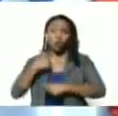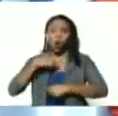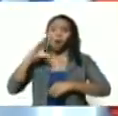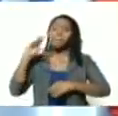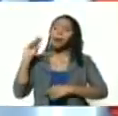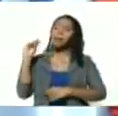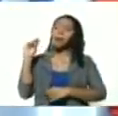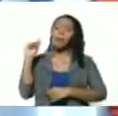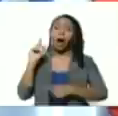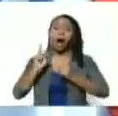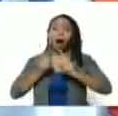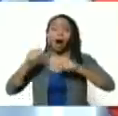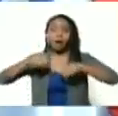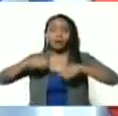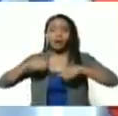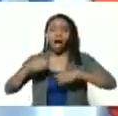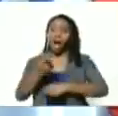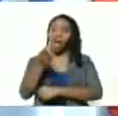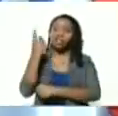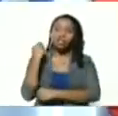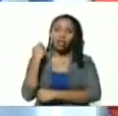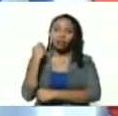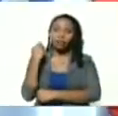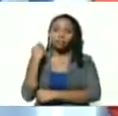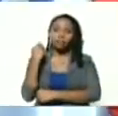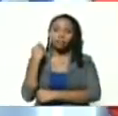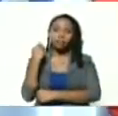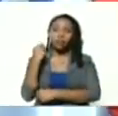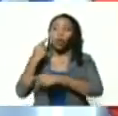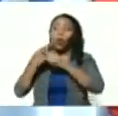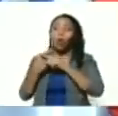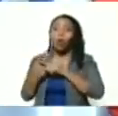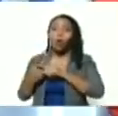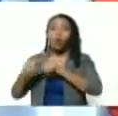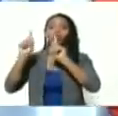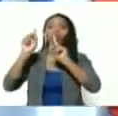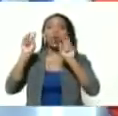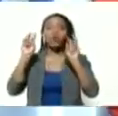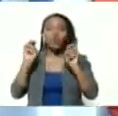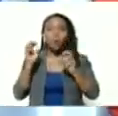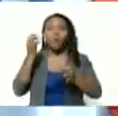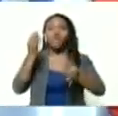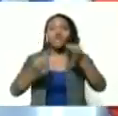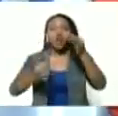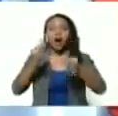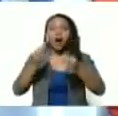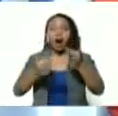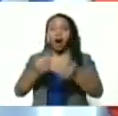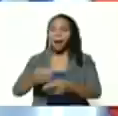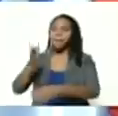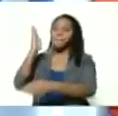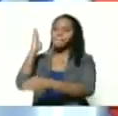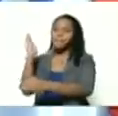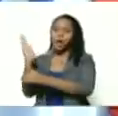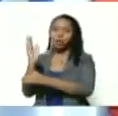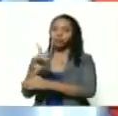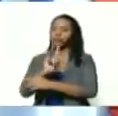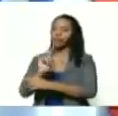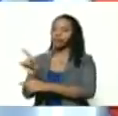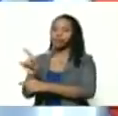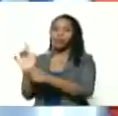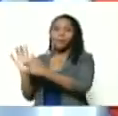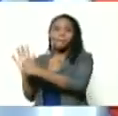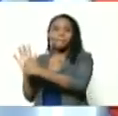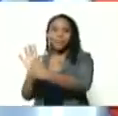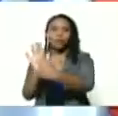aquí, ayer ya otro nuevo fiscal fue aprehendido y señalado por